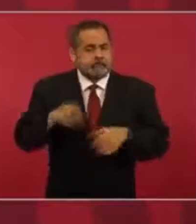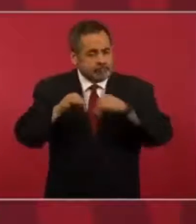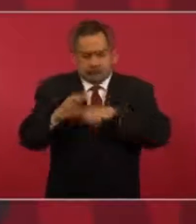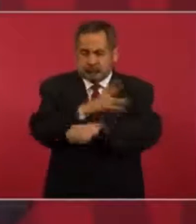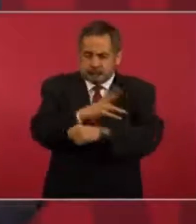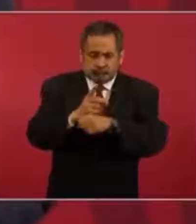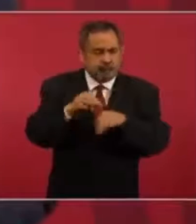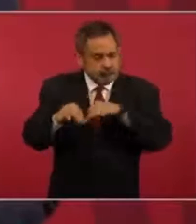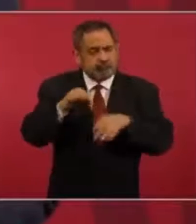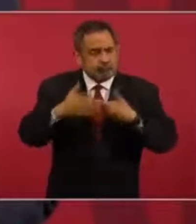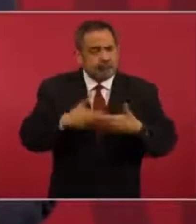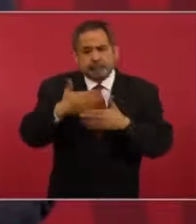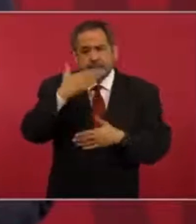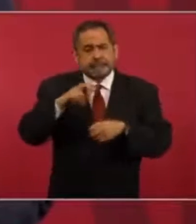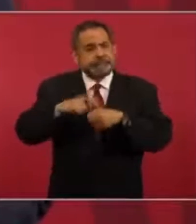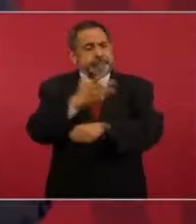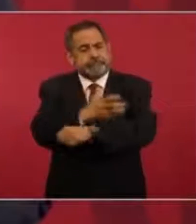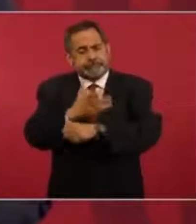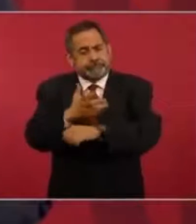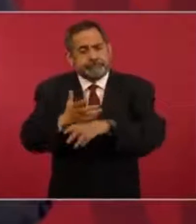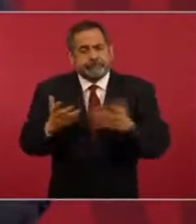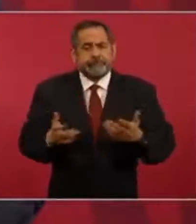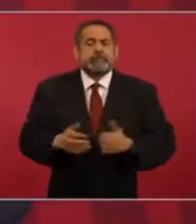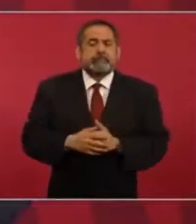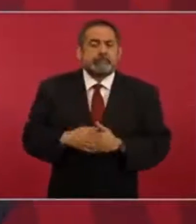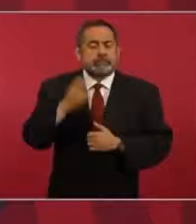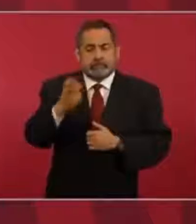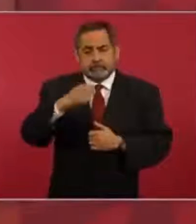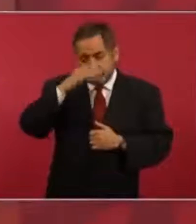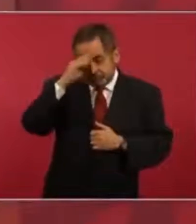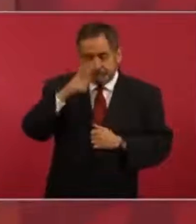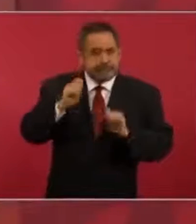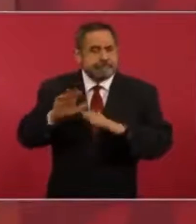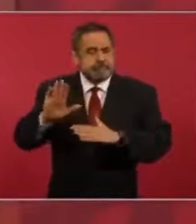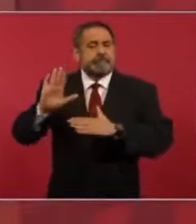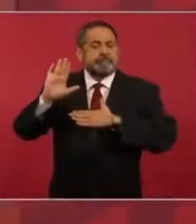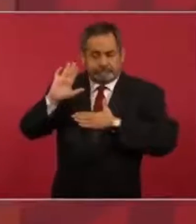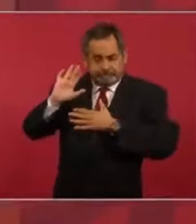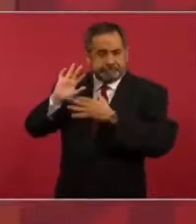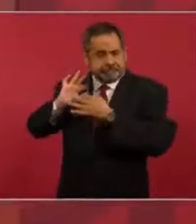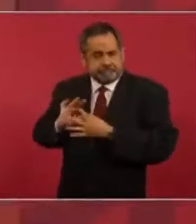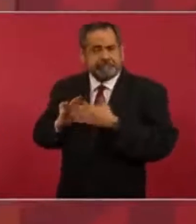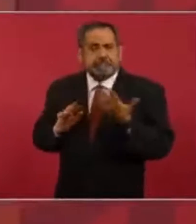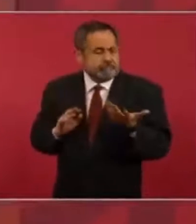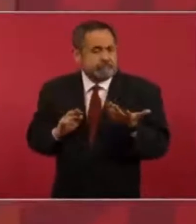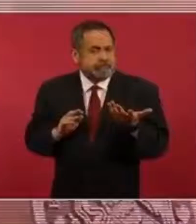honradamente en Estados Unidos, porque eso es un compromiso que